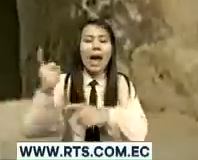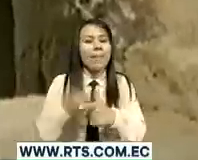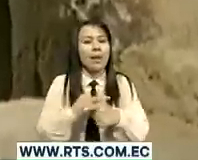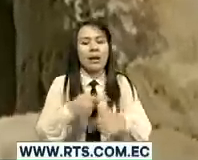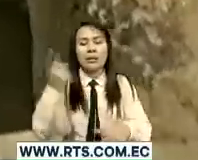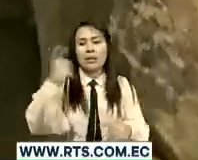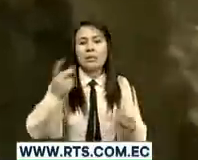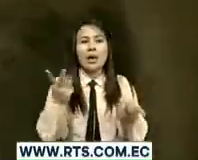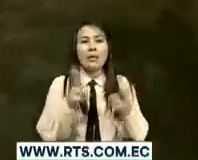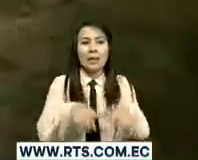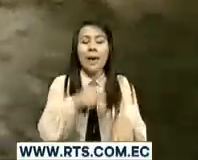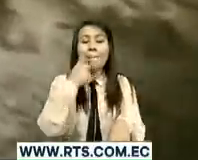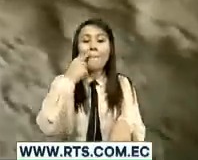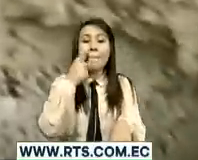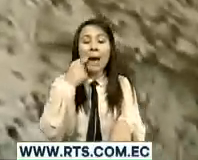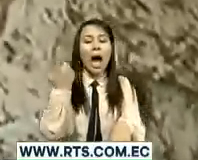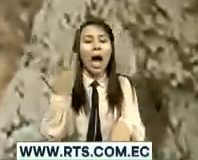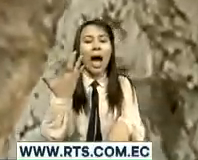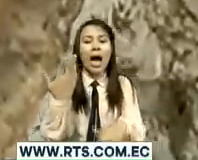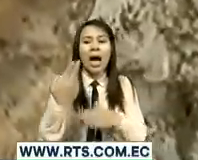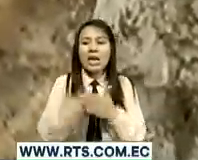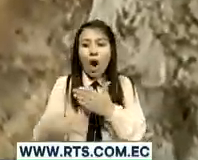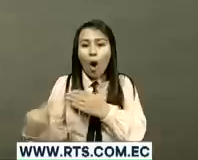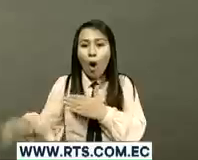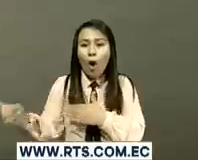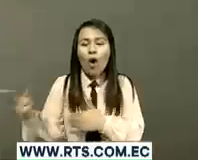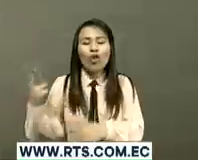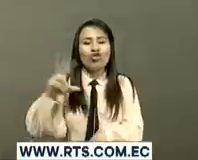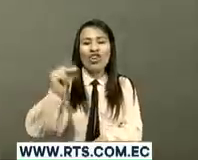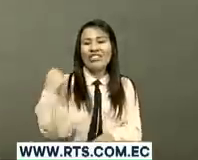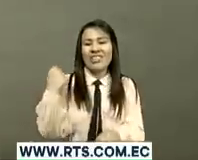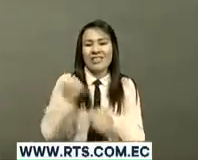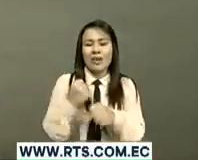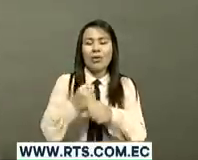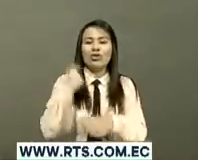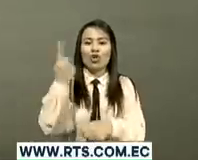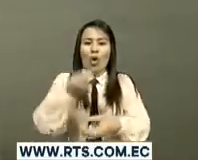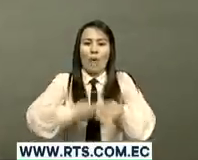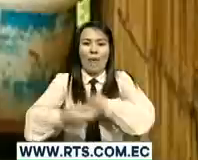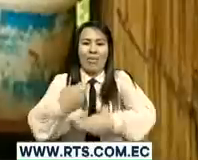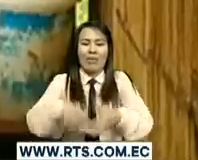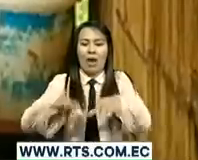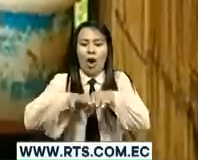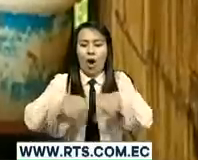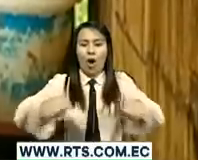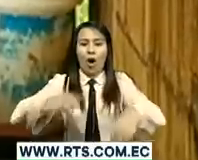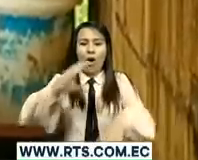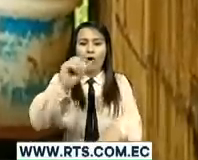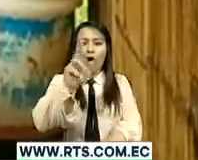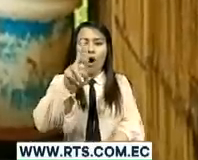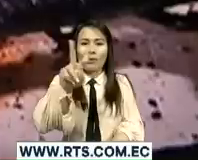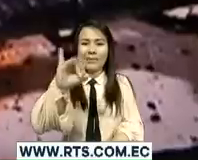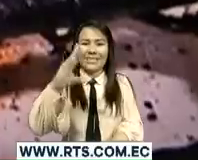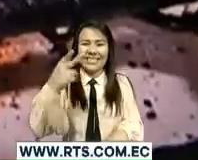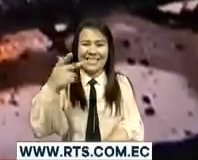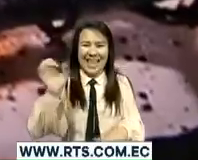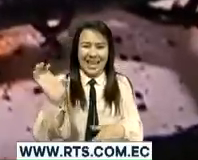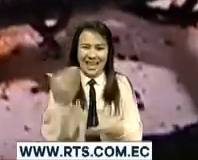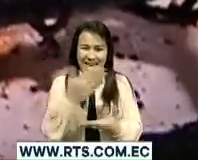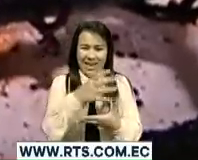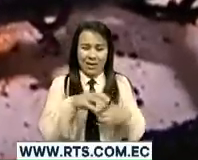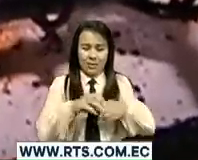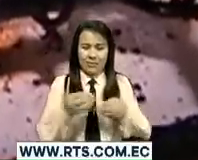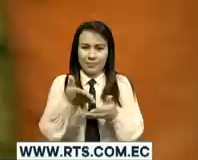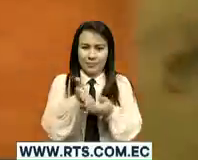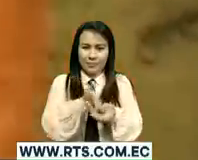un trabajo para el padre de los niños, que vende de forma artesanal corviches en la cabecera cantonal. Además, requieren de artículos del hogar, atención